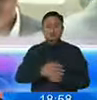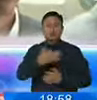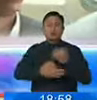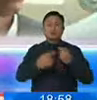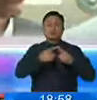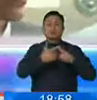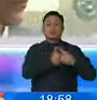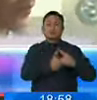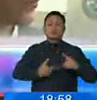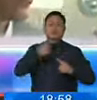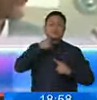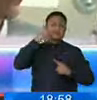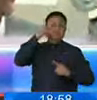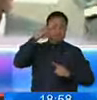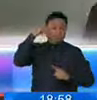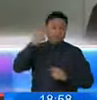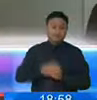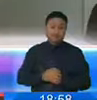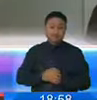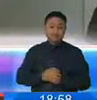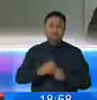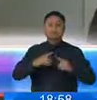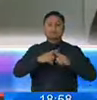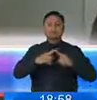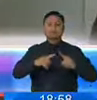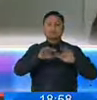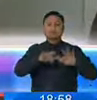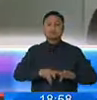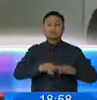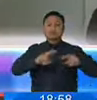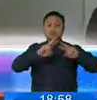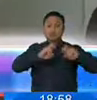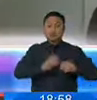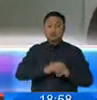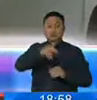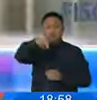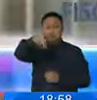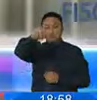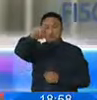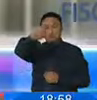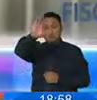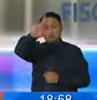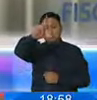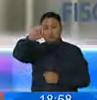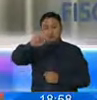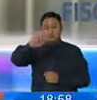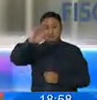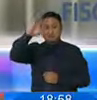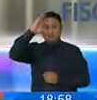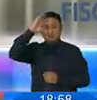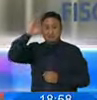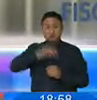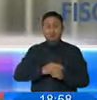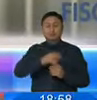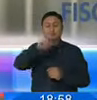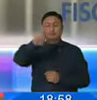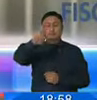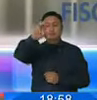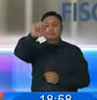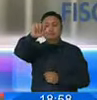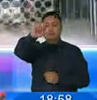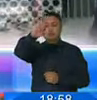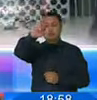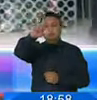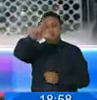al expresidente Rafael Correa, al exsecretario de Inteligencia Pablo Romero y los agentes Raúl Che y Diana